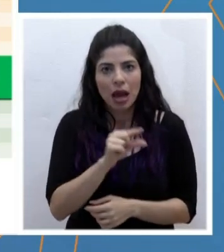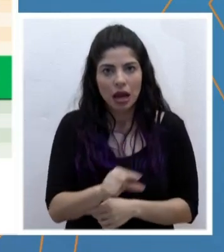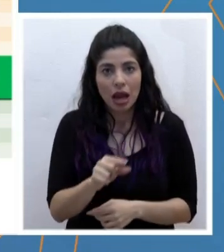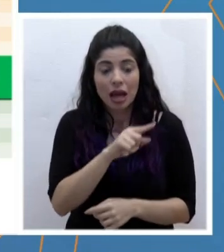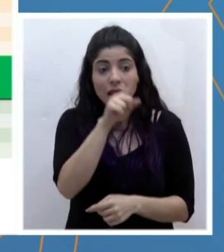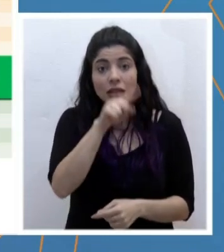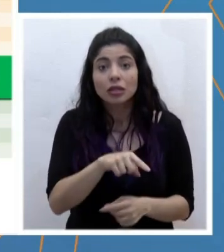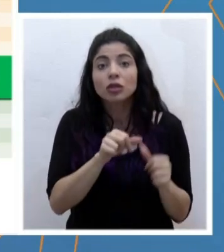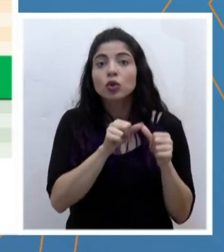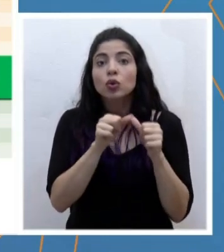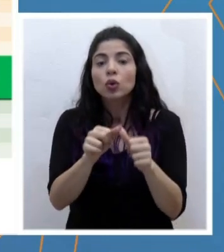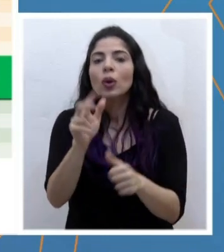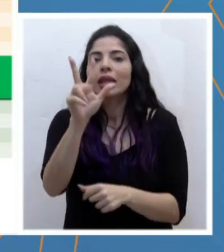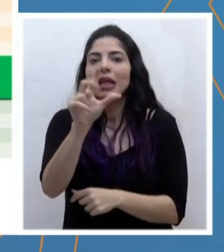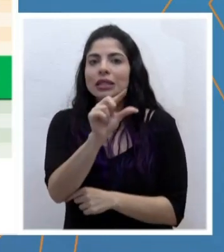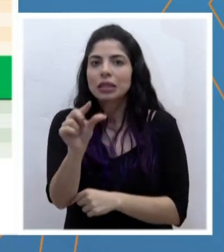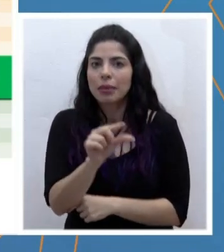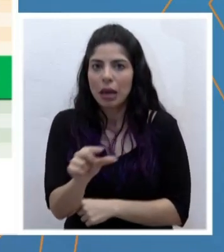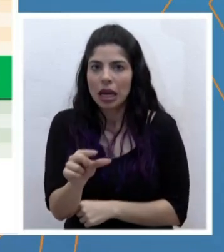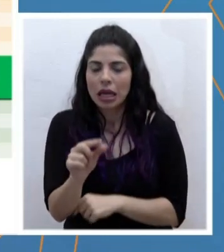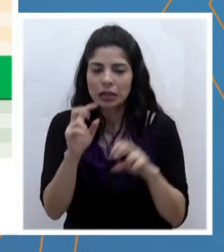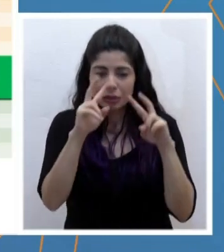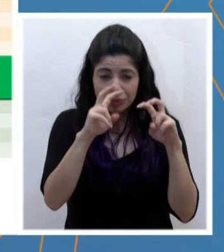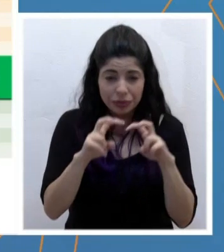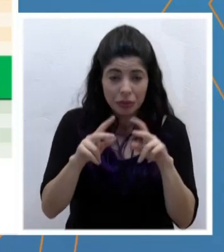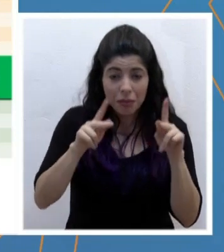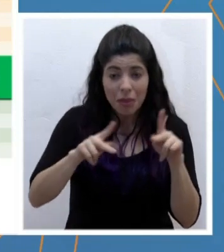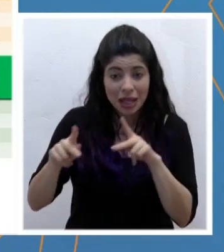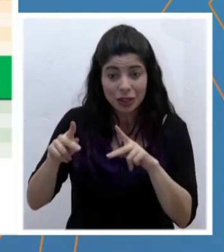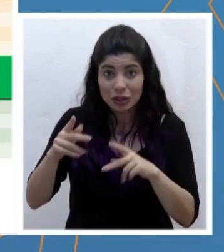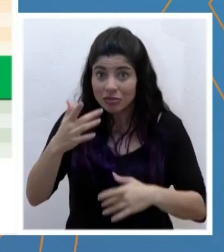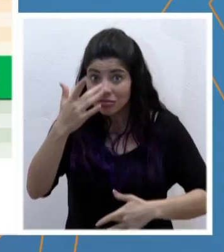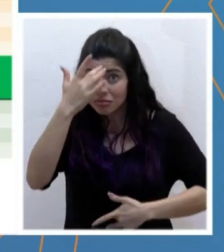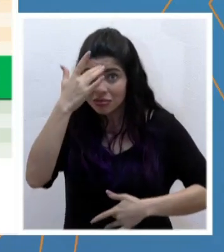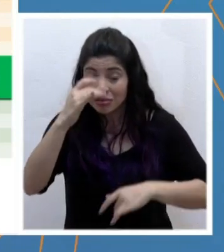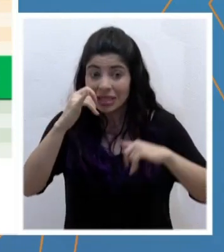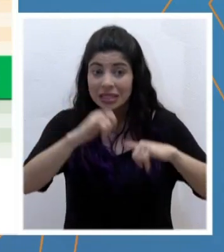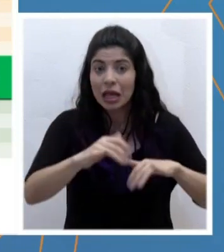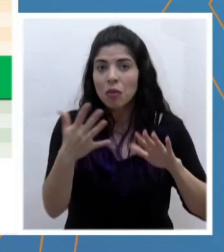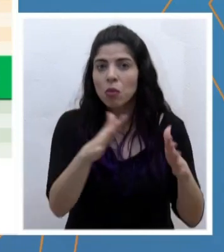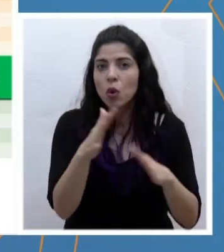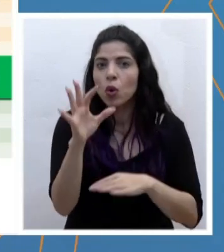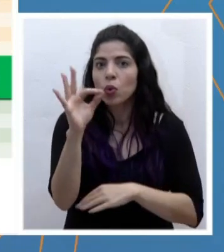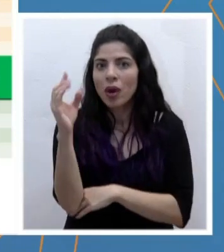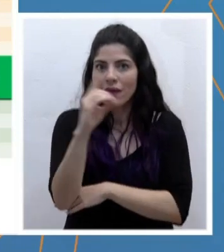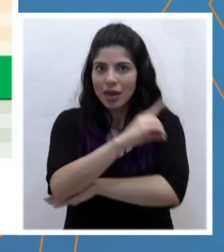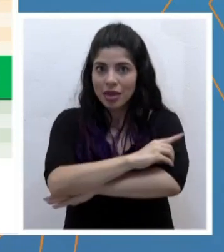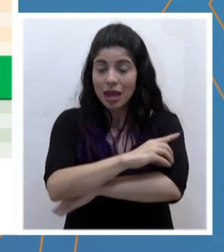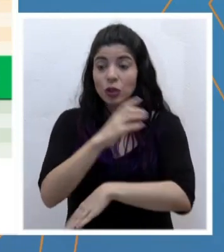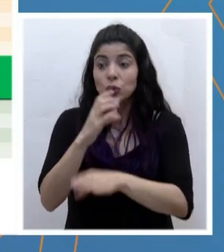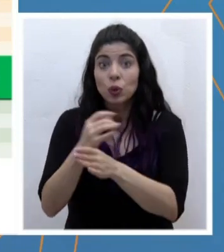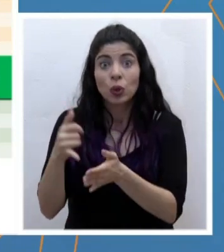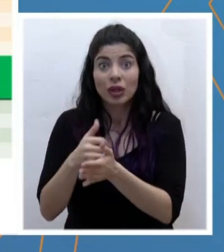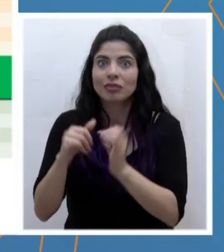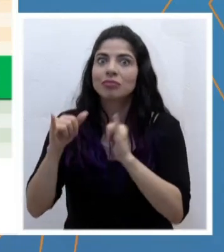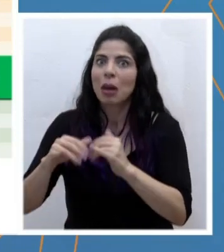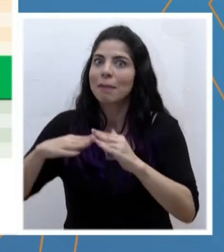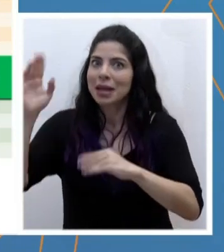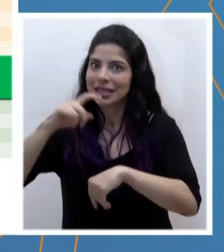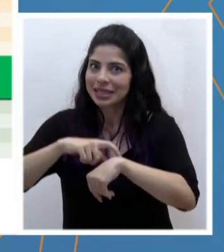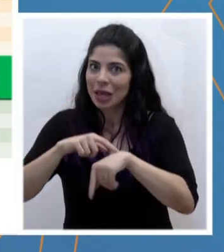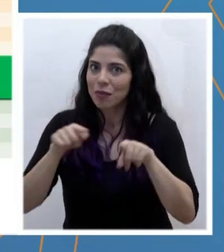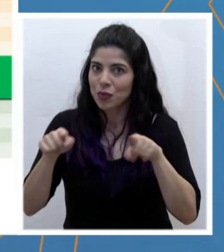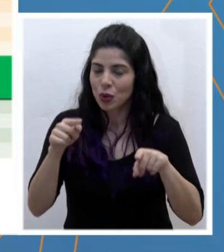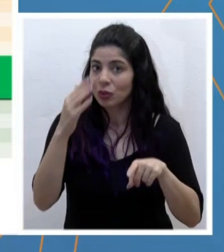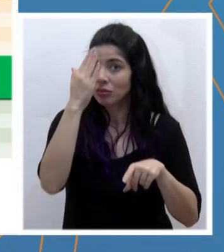sostenidos por 3 semanas. Se considera la estancia promedio de los pacientes en salón de 9 días y que se duplica en la unidad de cuidados intensivos.